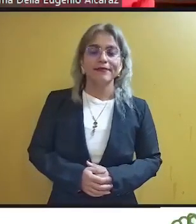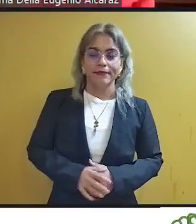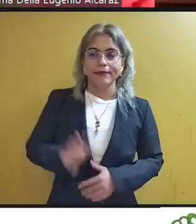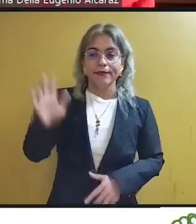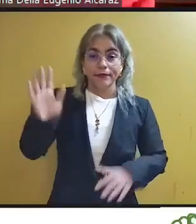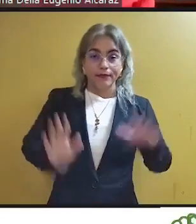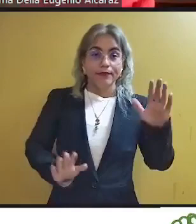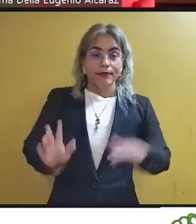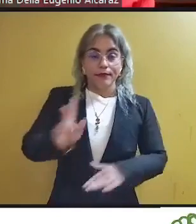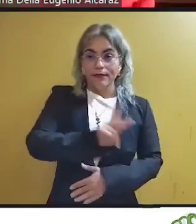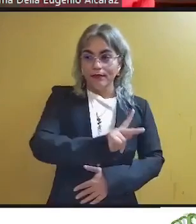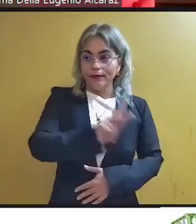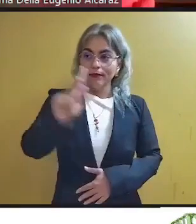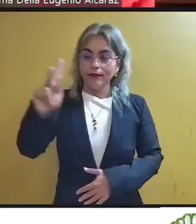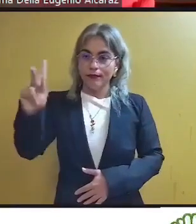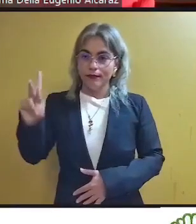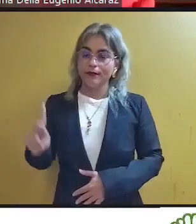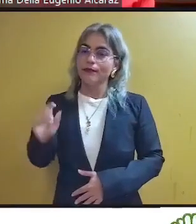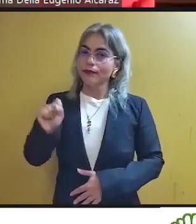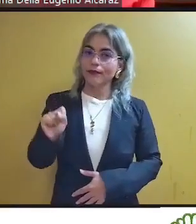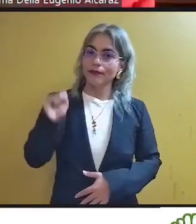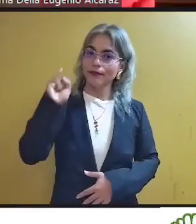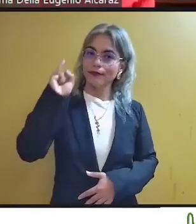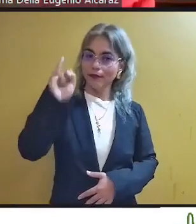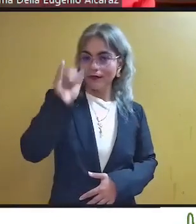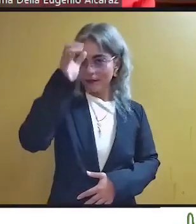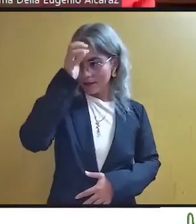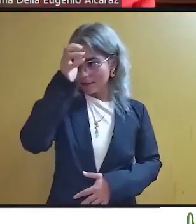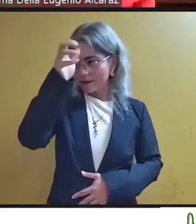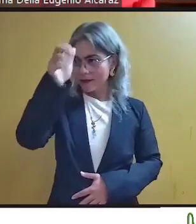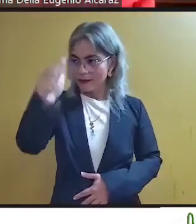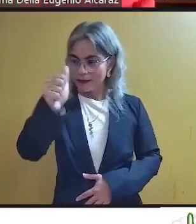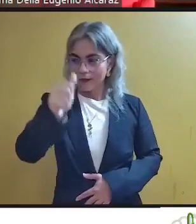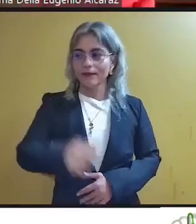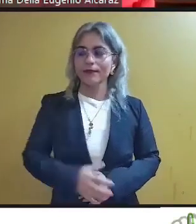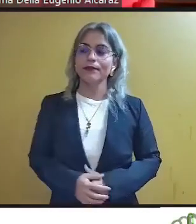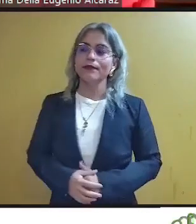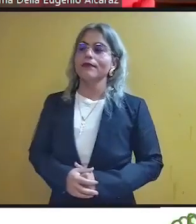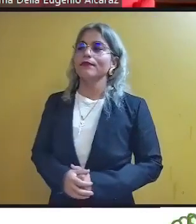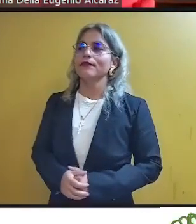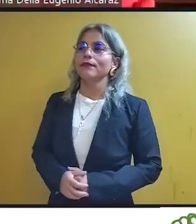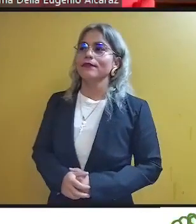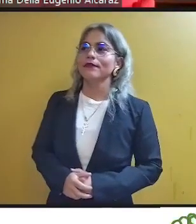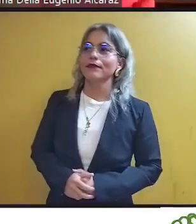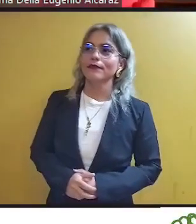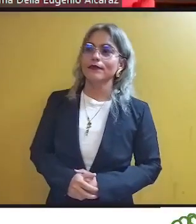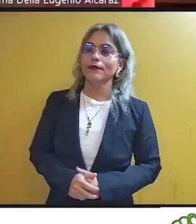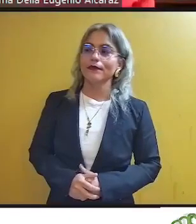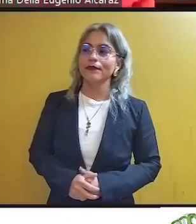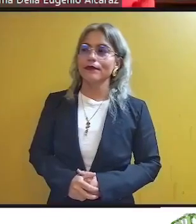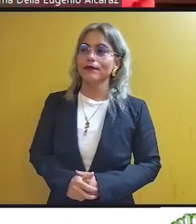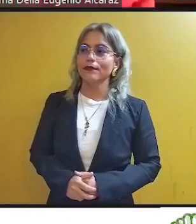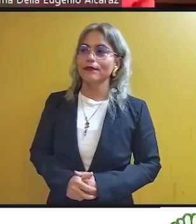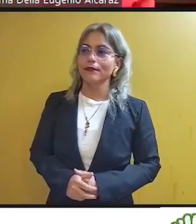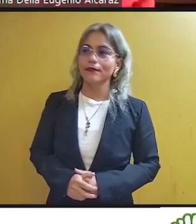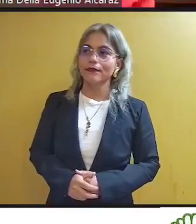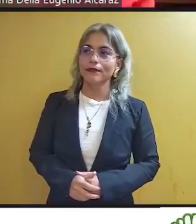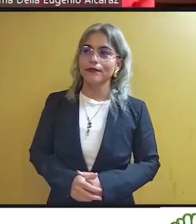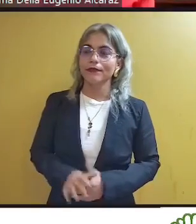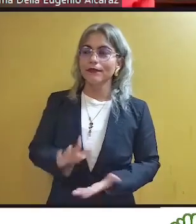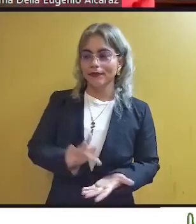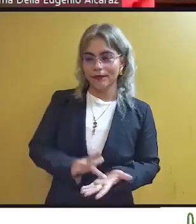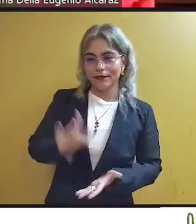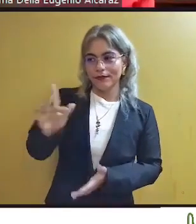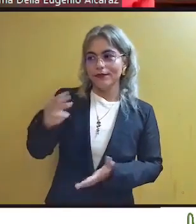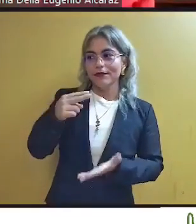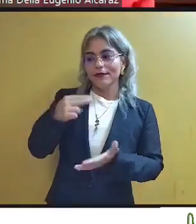presidenta, magistradas, magistrado, el proyecto de resolución fue aprobado por unanimidad de votos. Gracias, secretario. Sírvase recabar